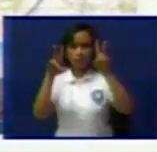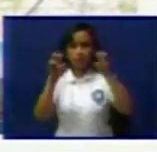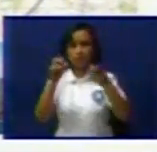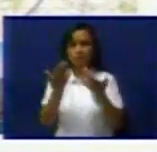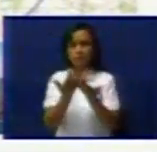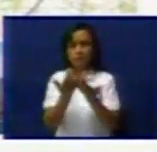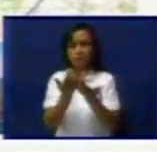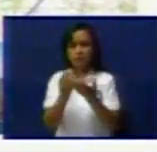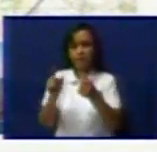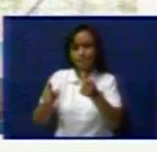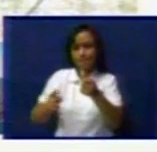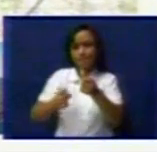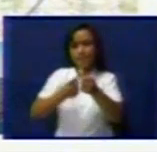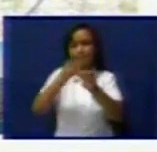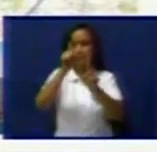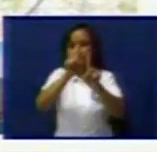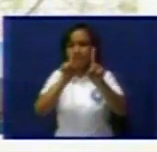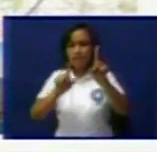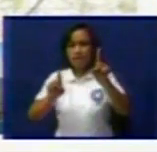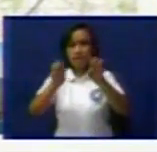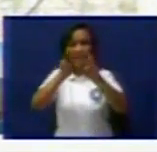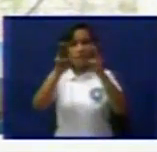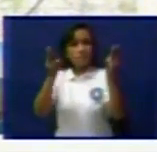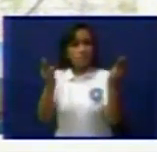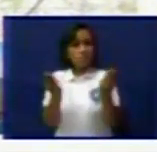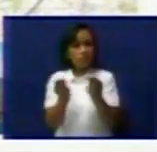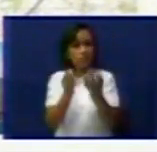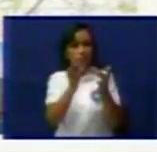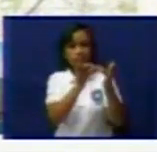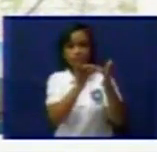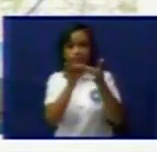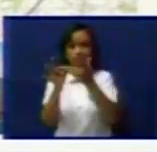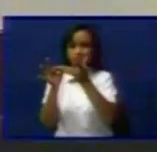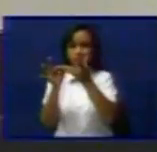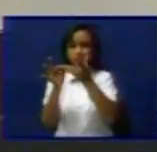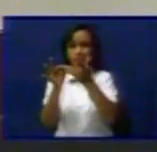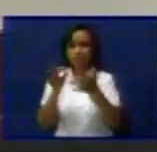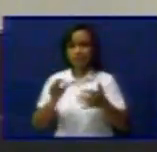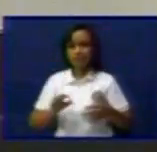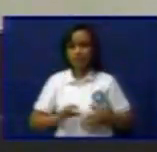temático de costa de primer nivel del mundo.